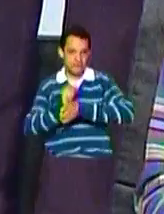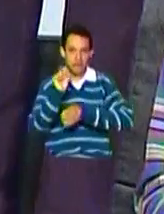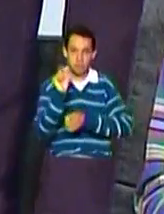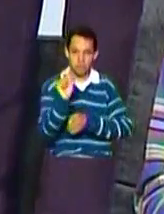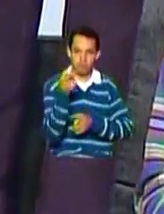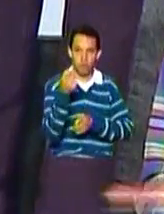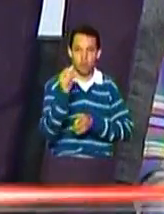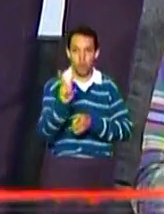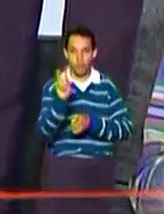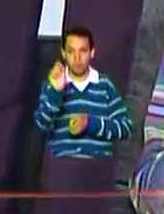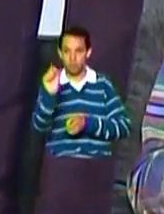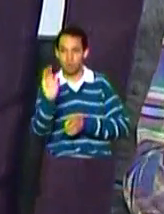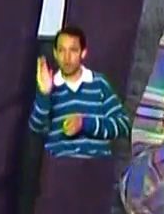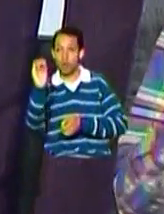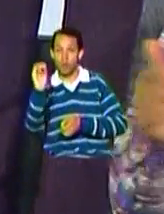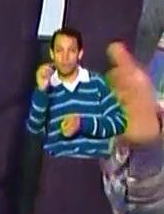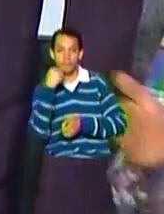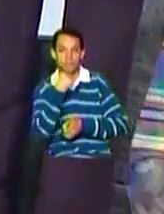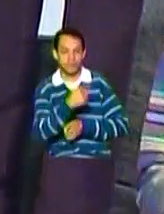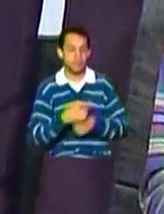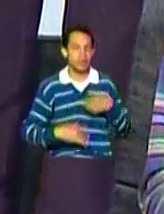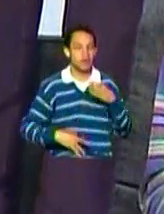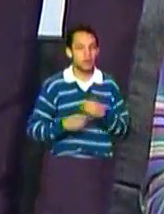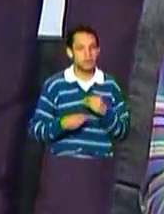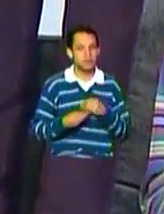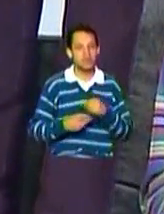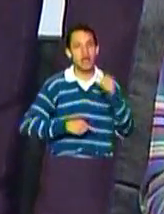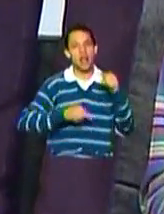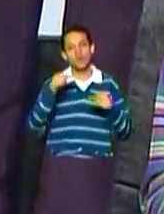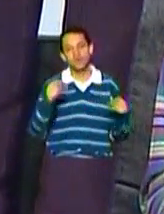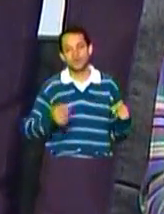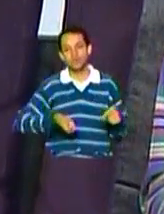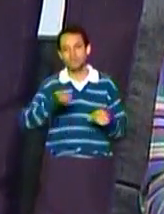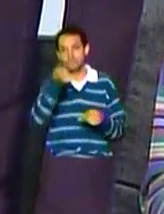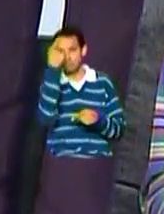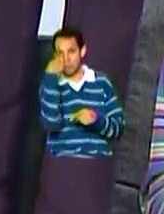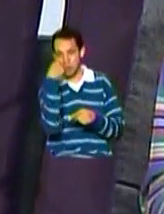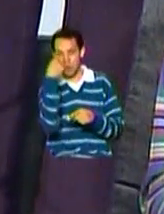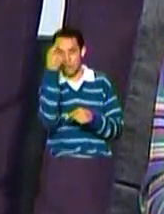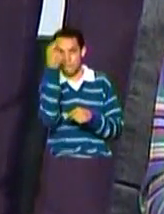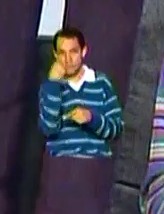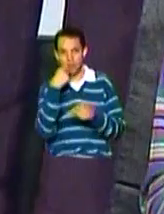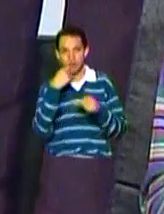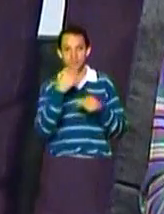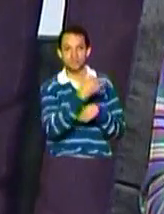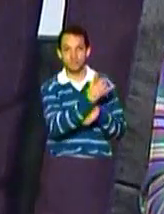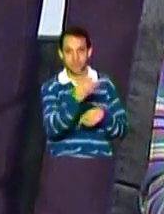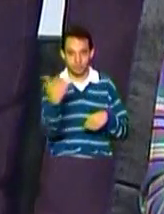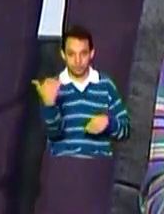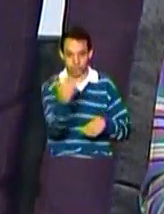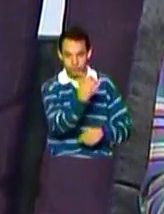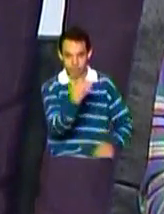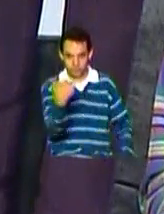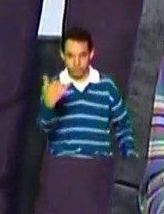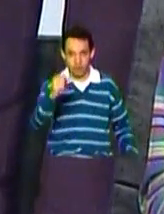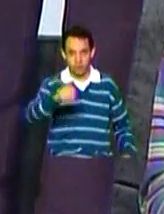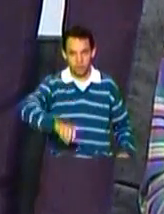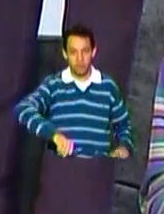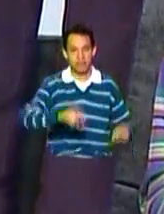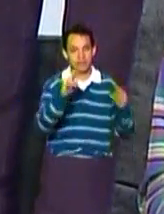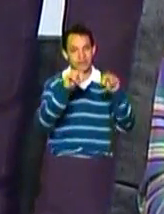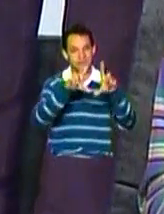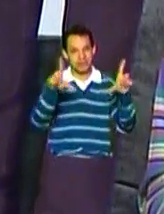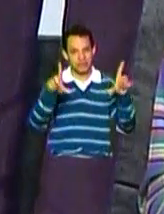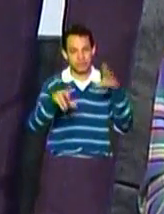telecafé.go.co. Muchos de estos programas también ya están grabados, ahí está la página telecafé.go.co, y muchos